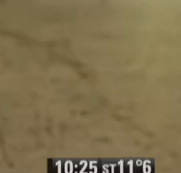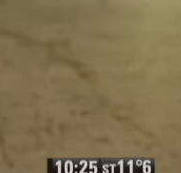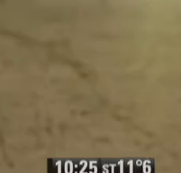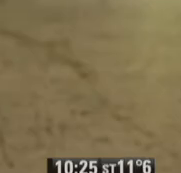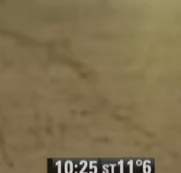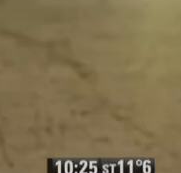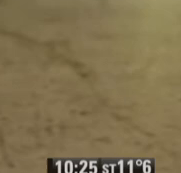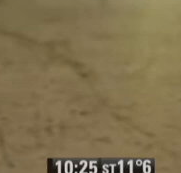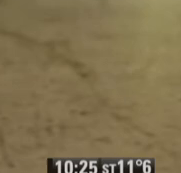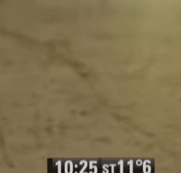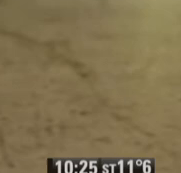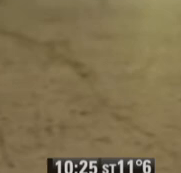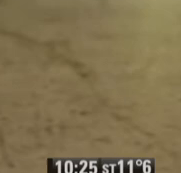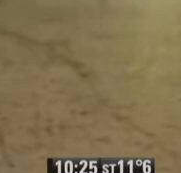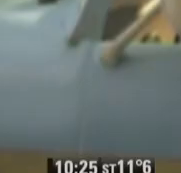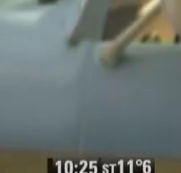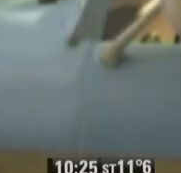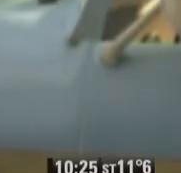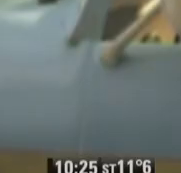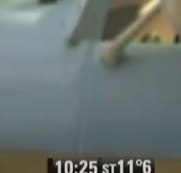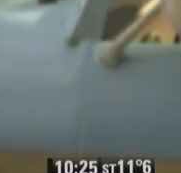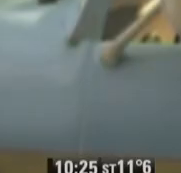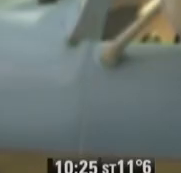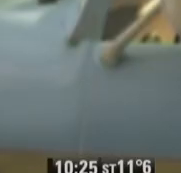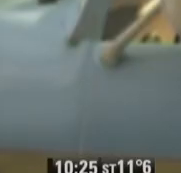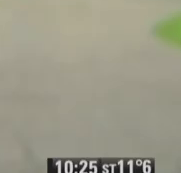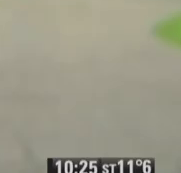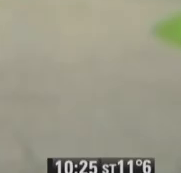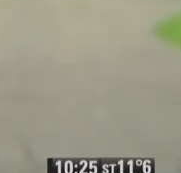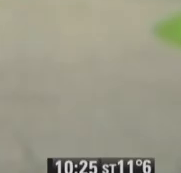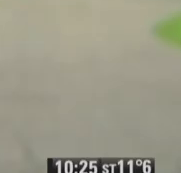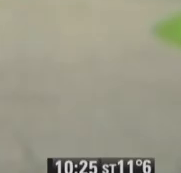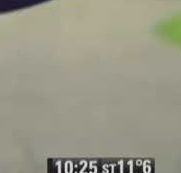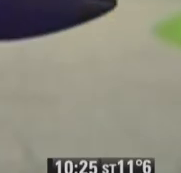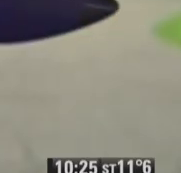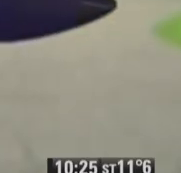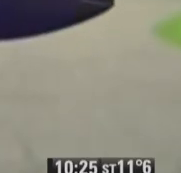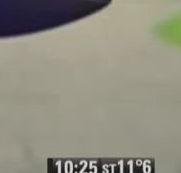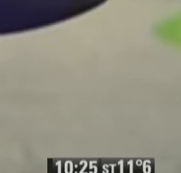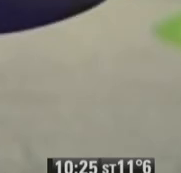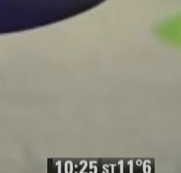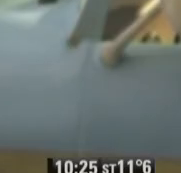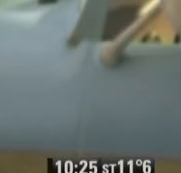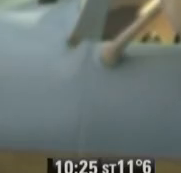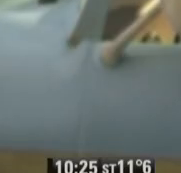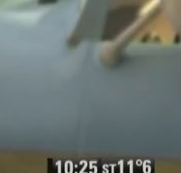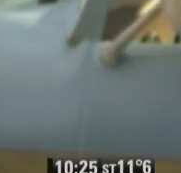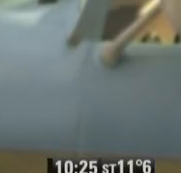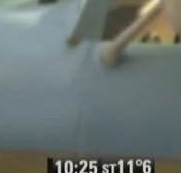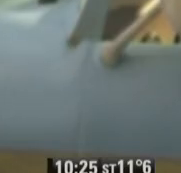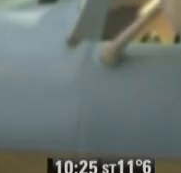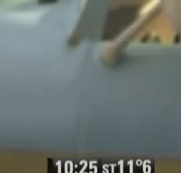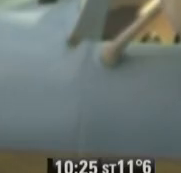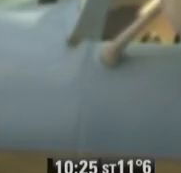Bailo. Si no me aburro. Baila sin música. Ustedes hacían música. Ay, Lila,